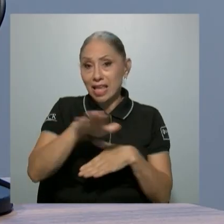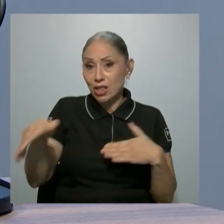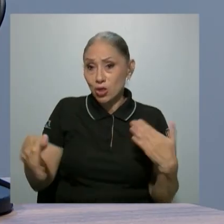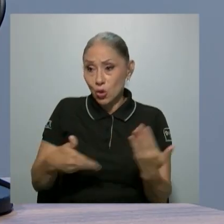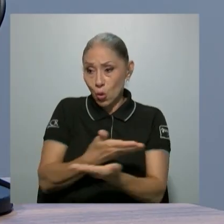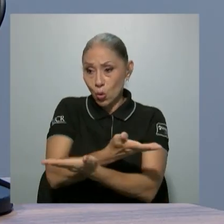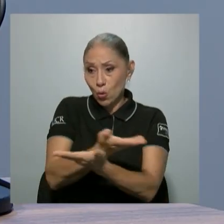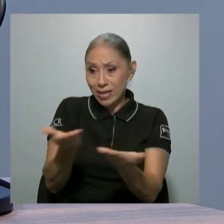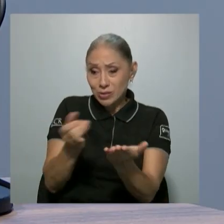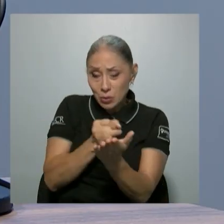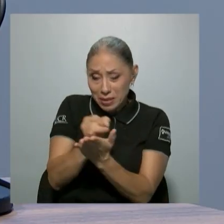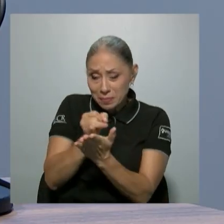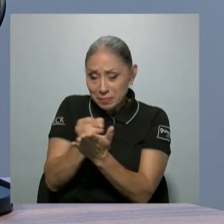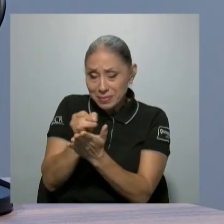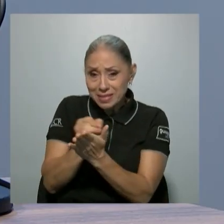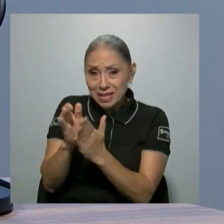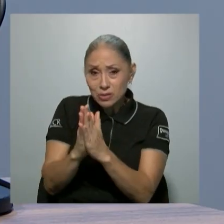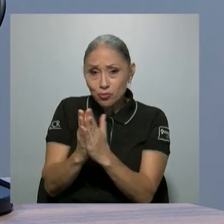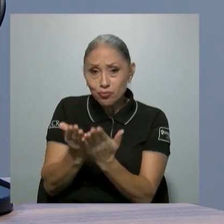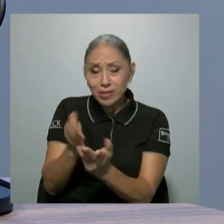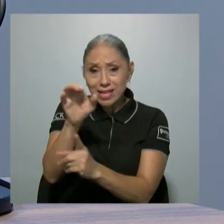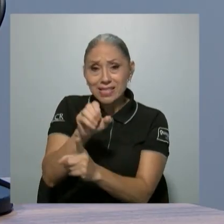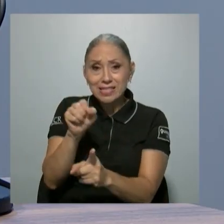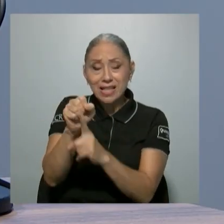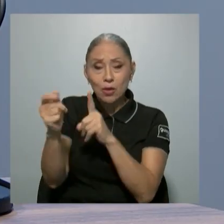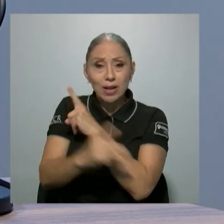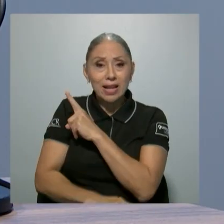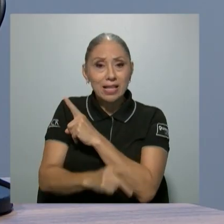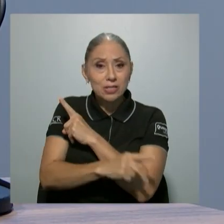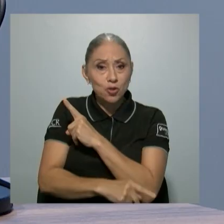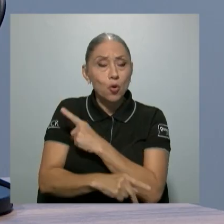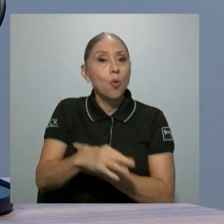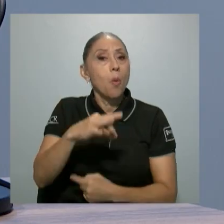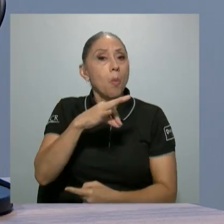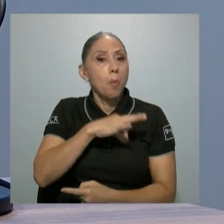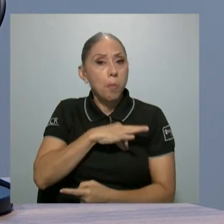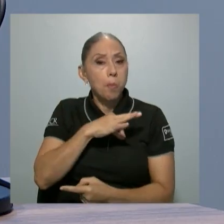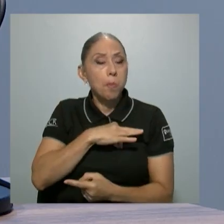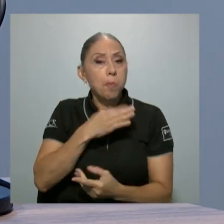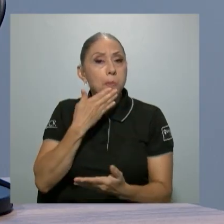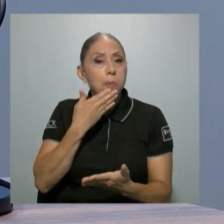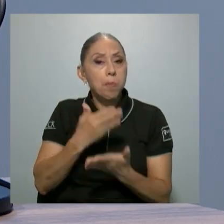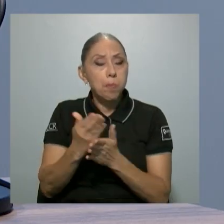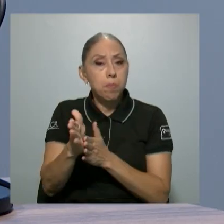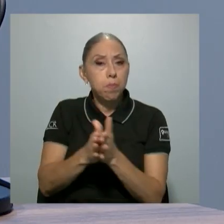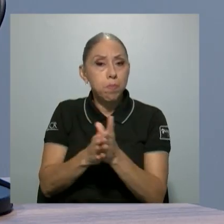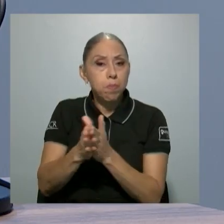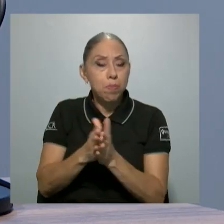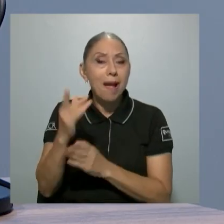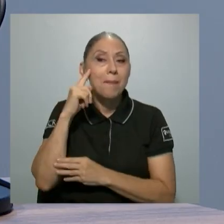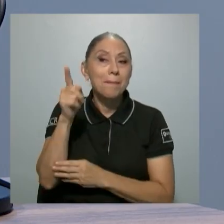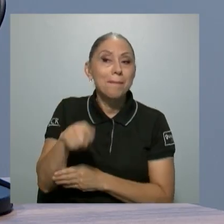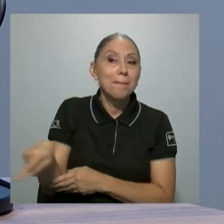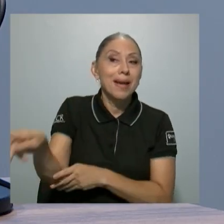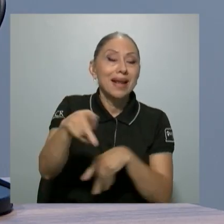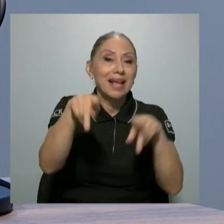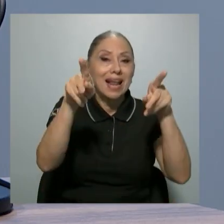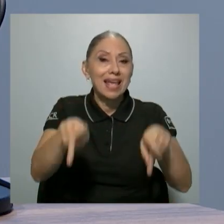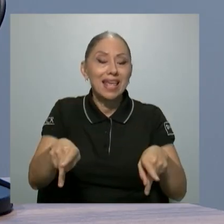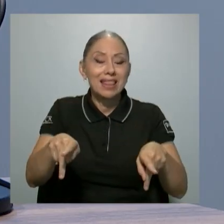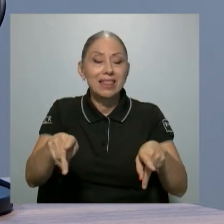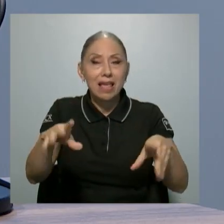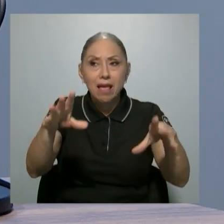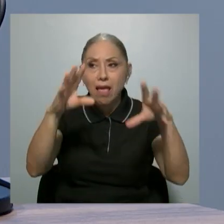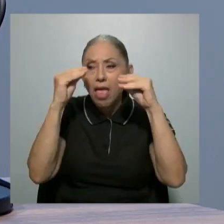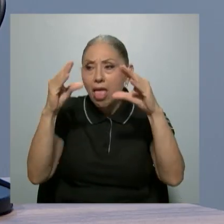Estado de la Nación hace sea útil para que la gente tome una decisión adecuada y que ojalá